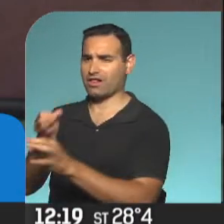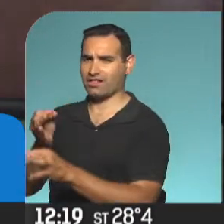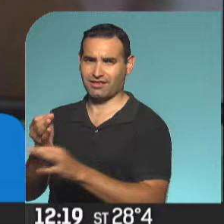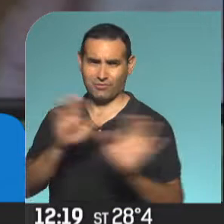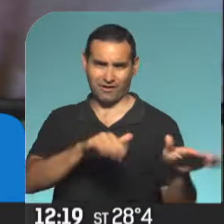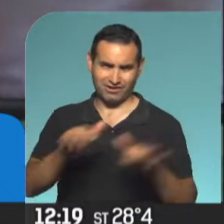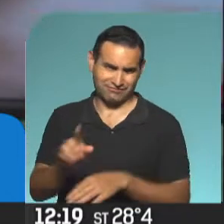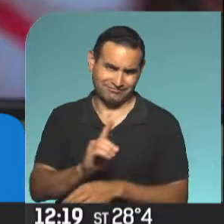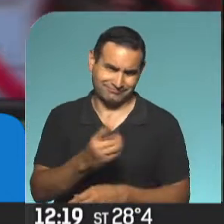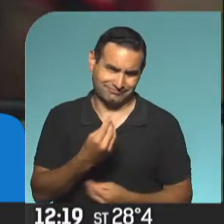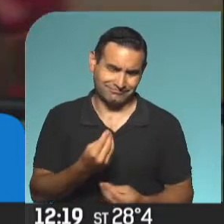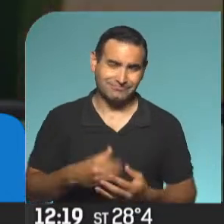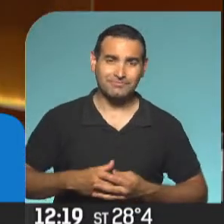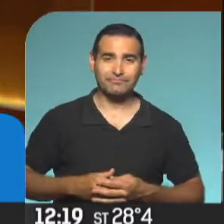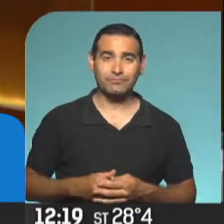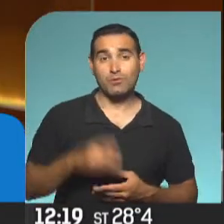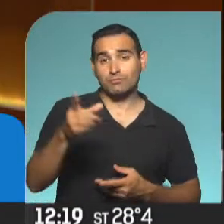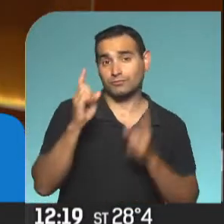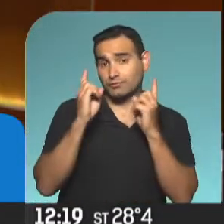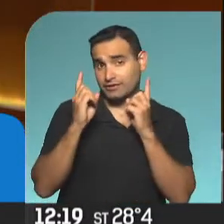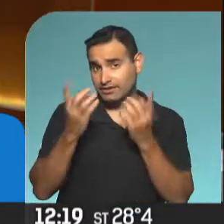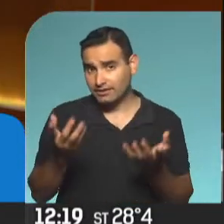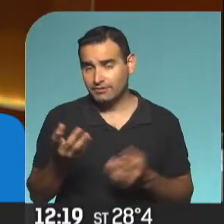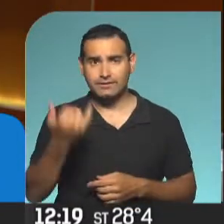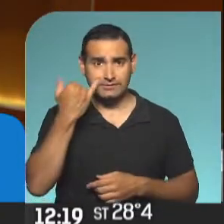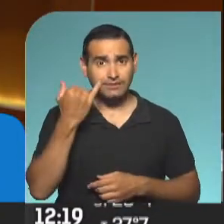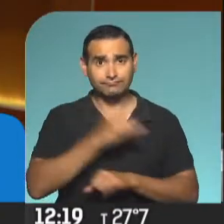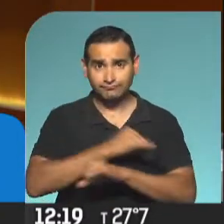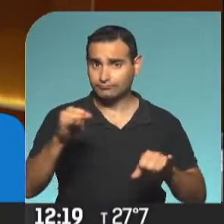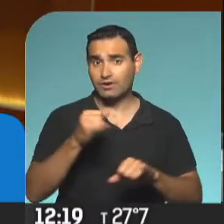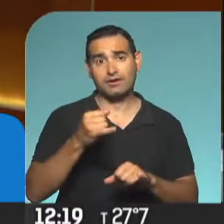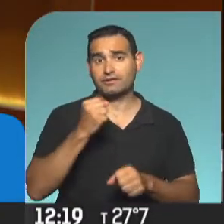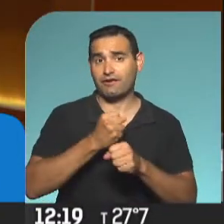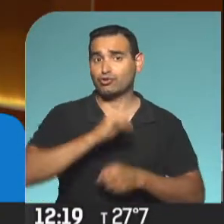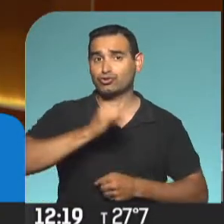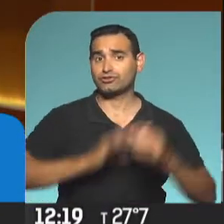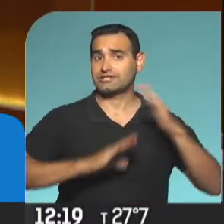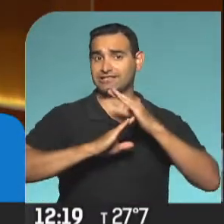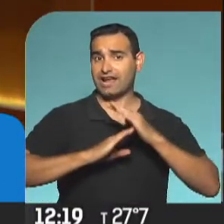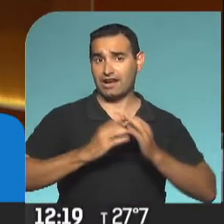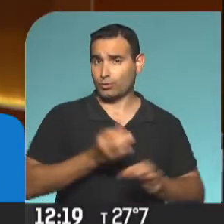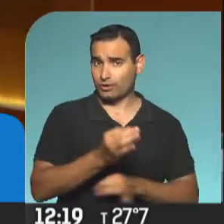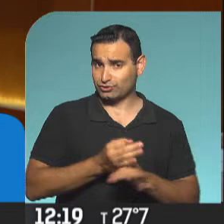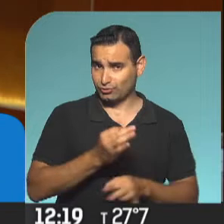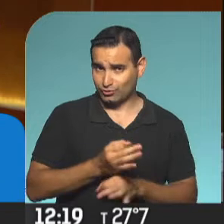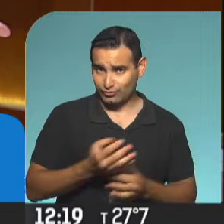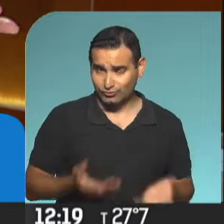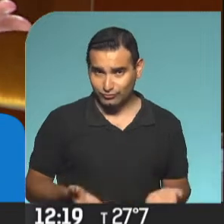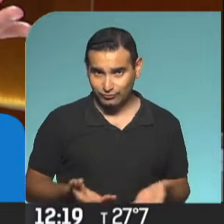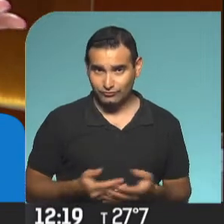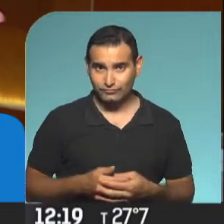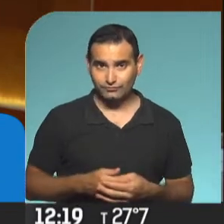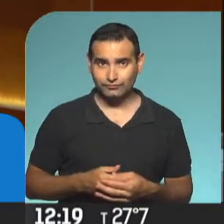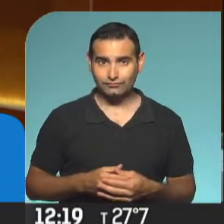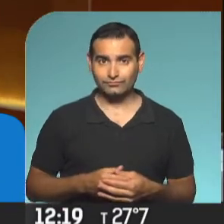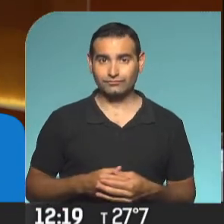Gustavo, como docente, que sos, se ha declarado esencial la educación en el marco justamente de lo que